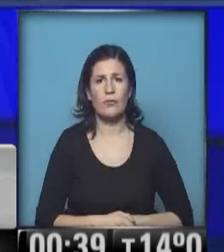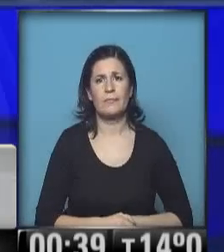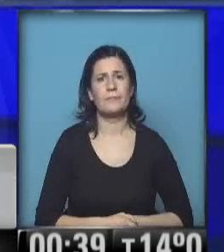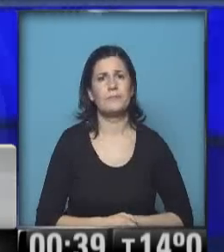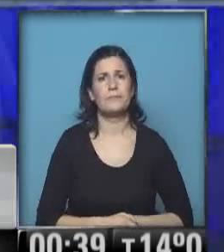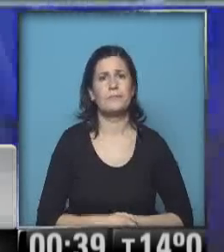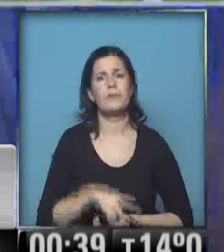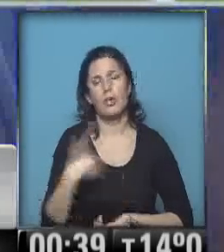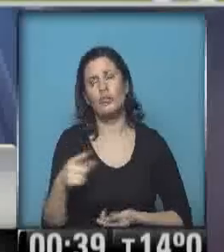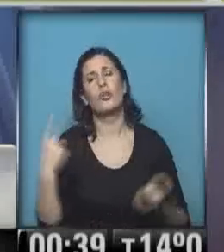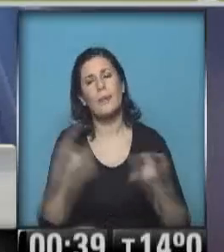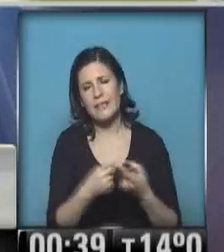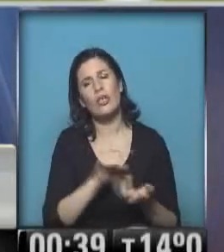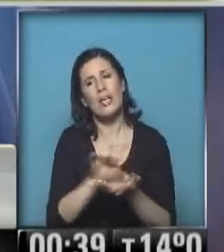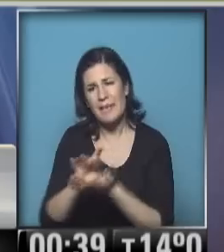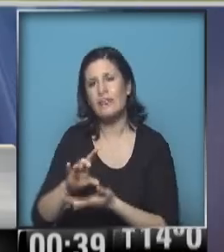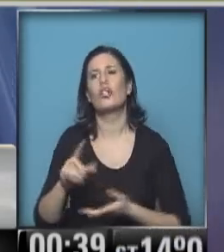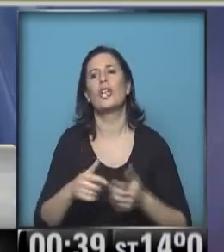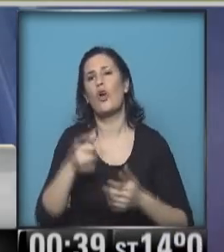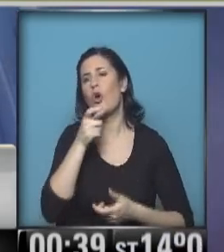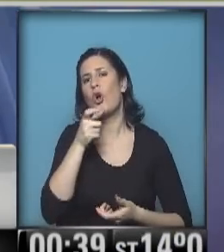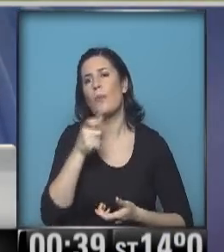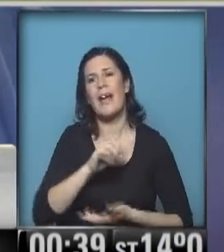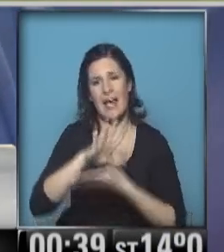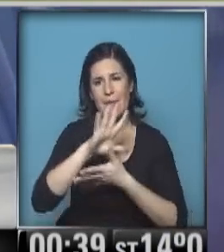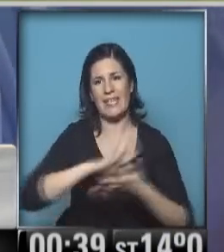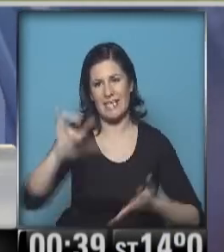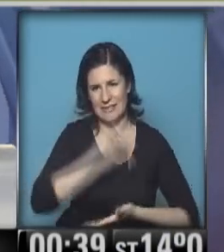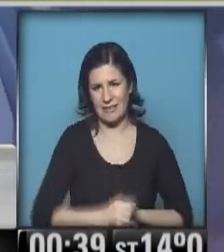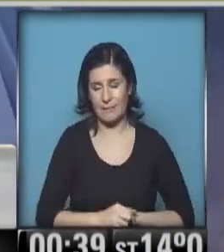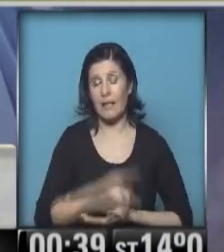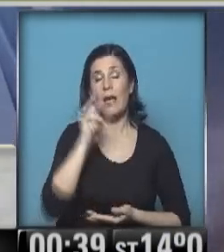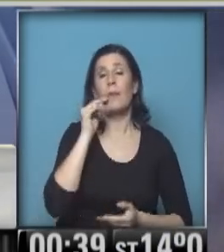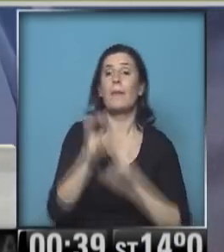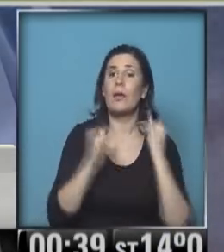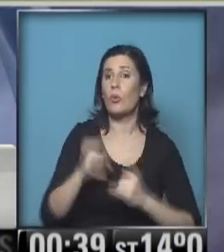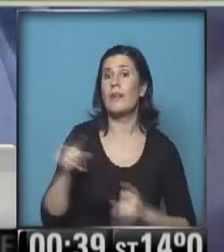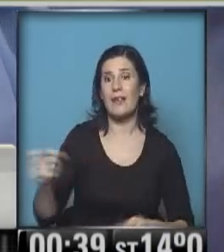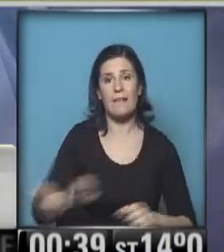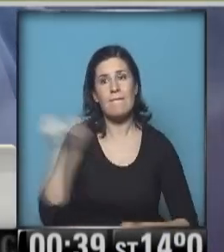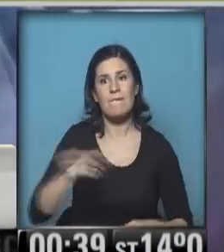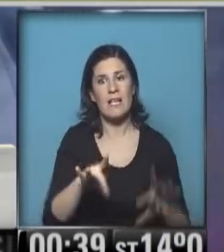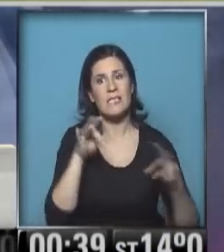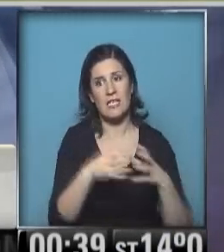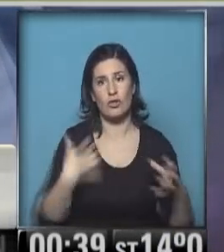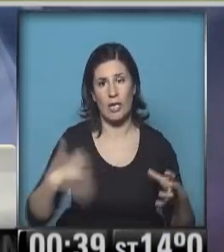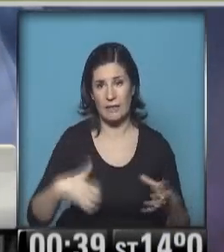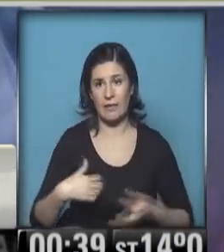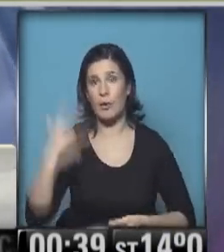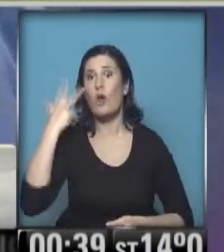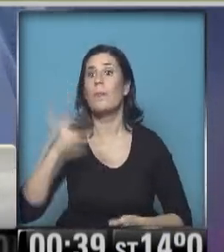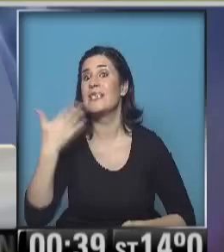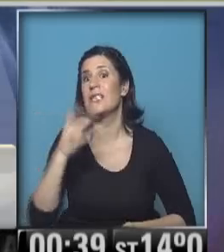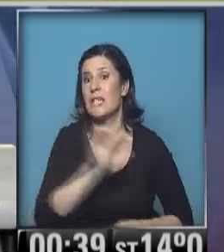eliminatorias, por supuesto, y de la Copa América. El padre dice que no va a renunciar a la selección. pero la palabra de Lionel Messi todavía no es oficial.